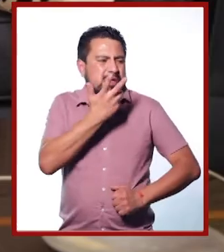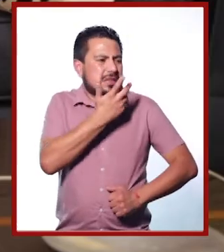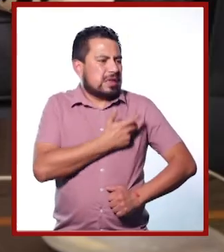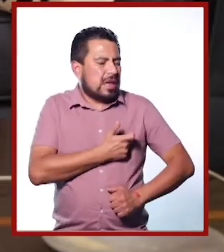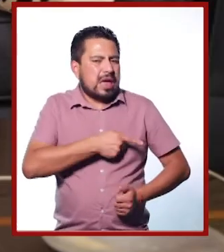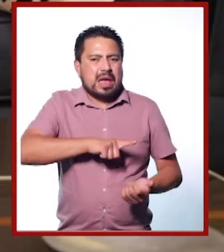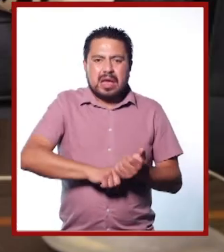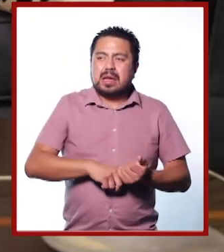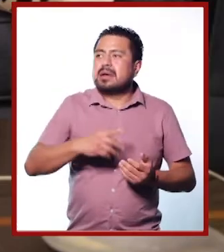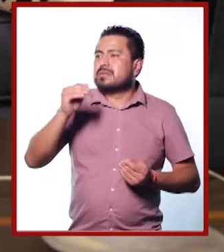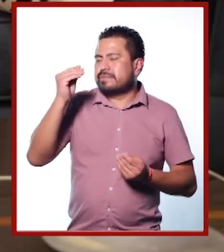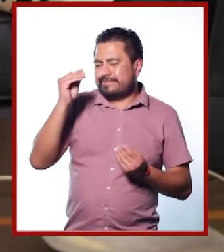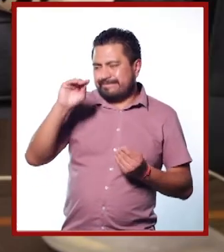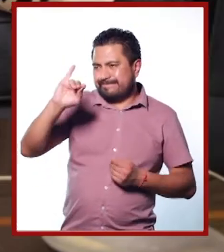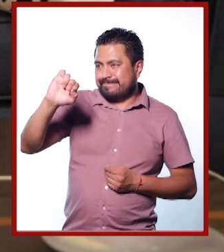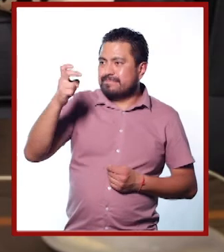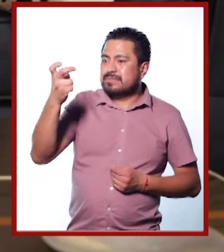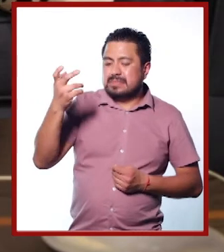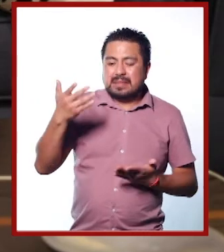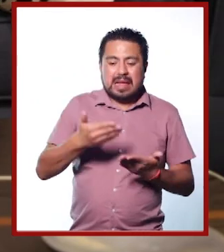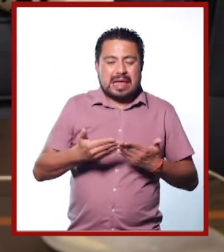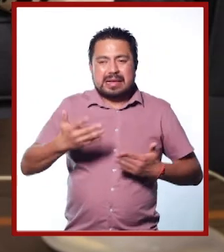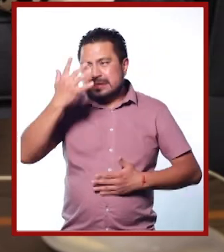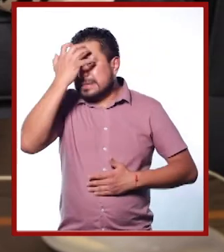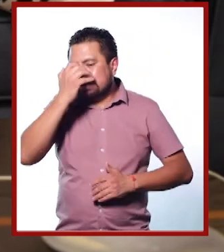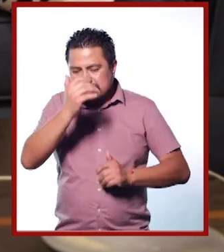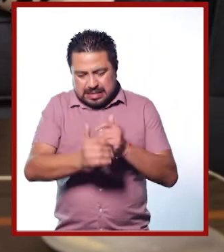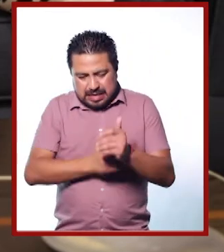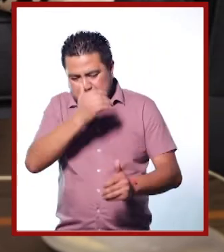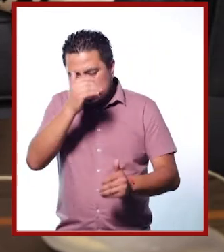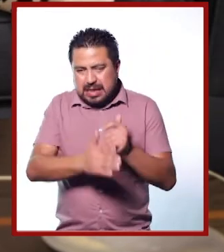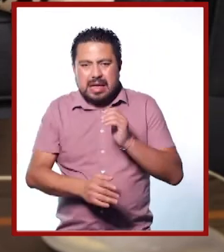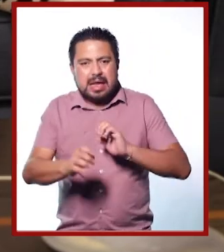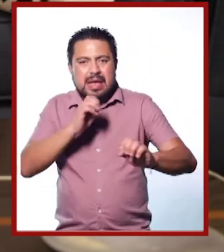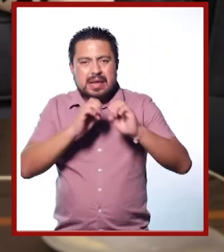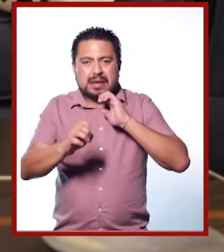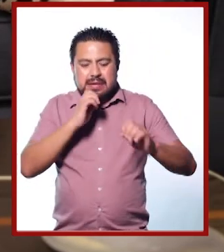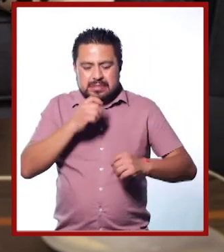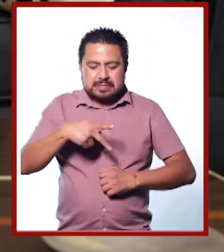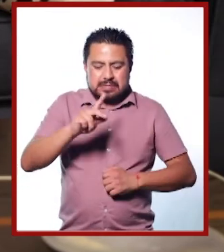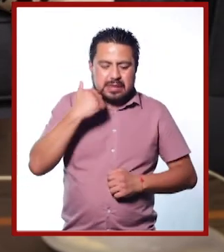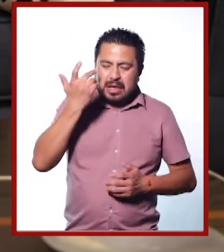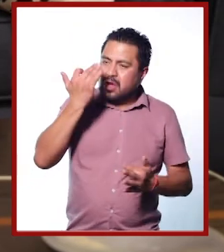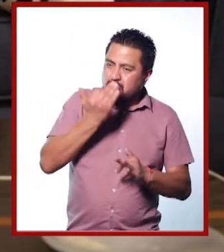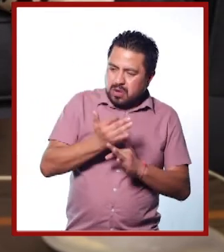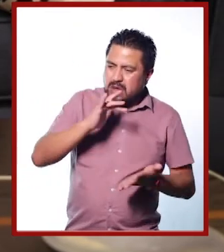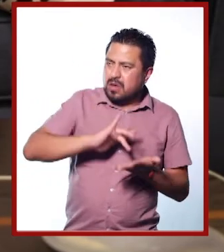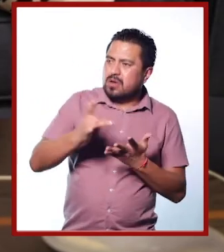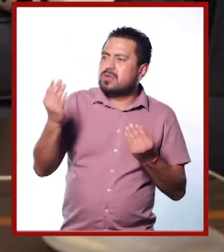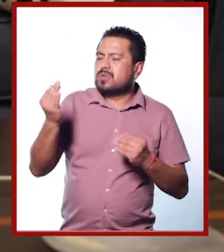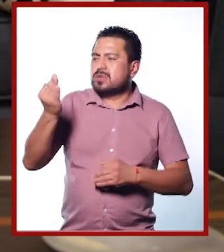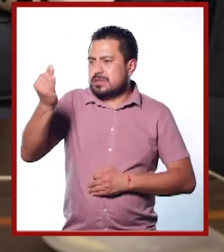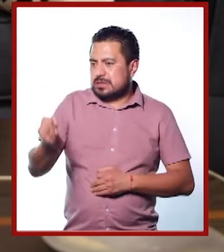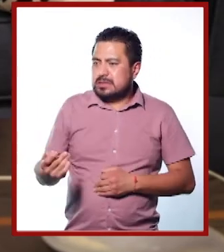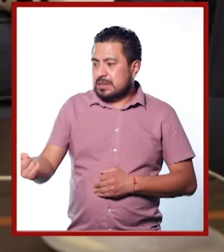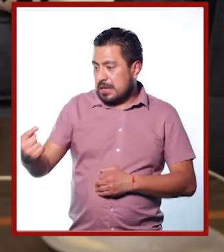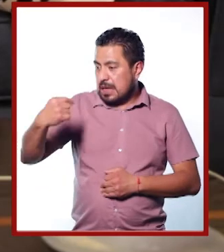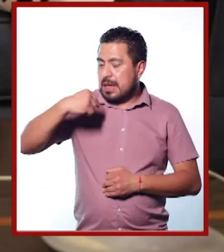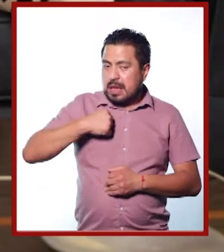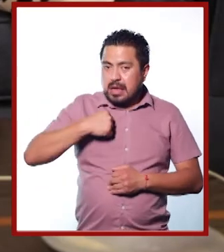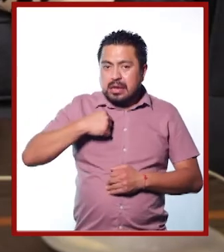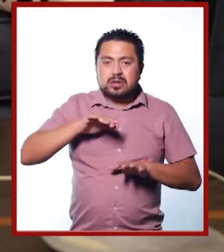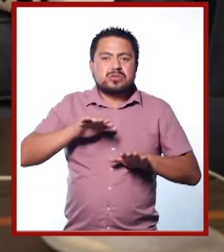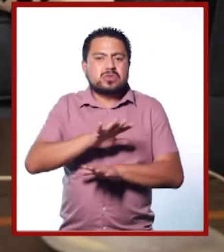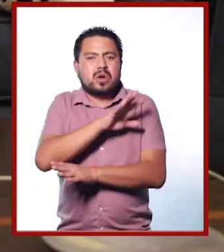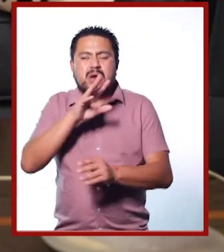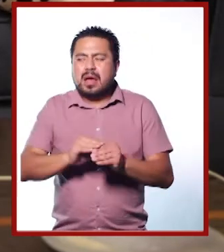índices de depresión. Así es. Maite, pues tristemente llegamos al final de esta entrevista, pero te queremos agradecer mucho por haber aceptado y